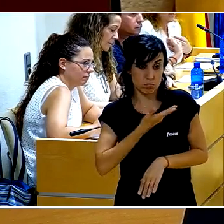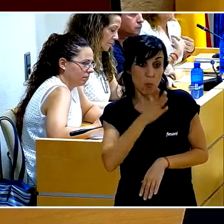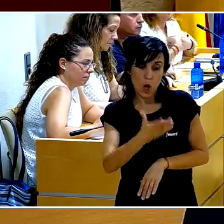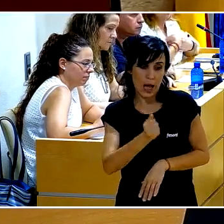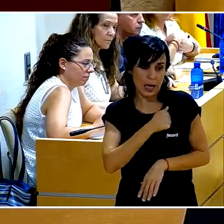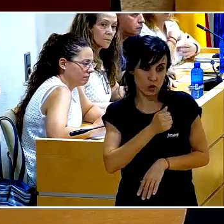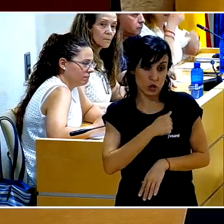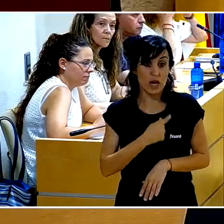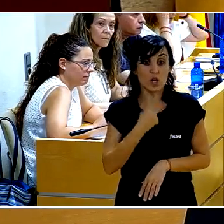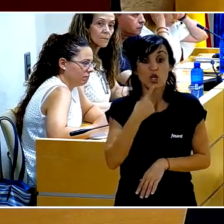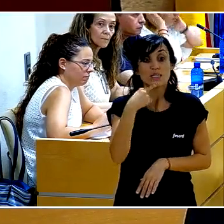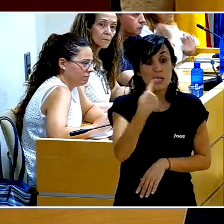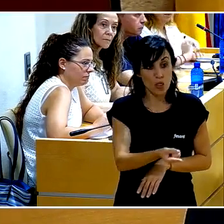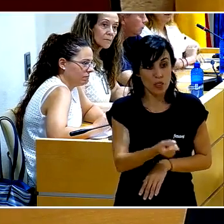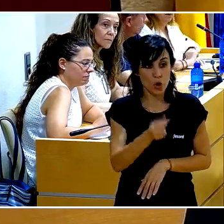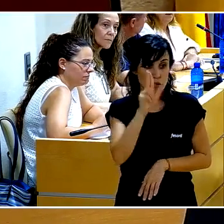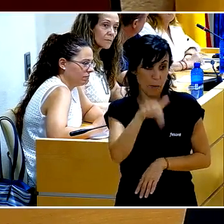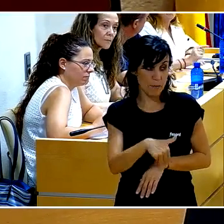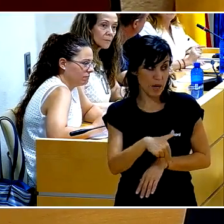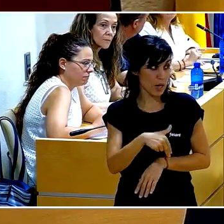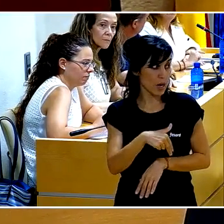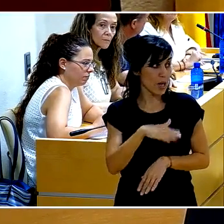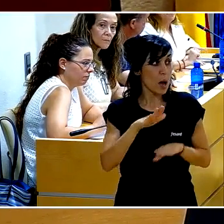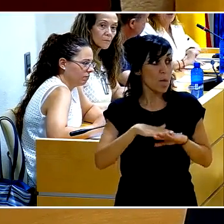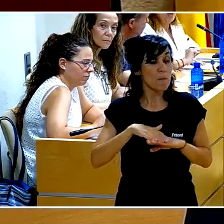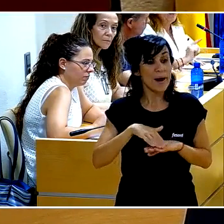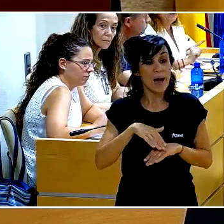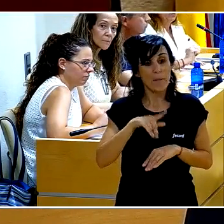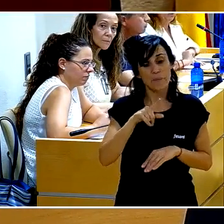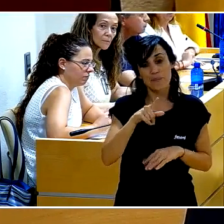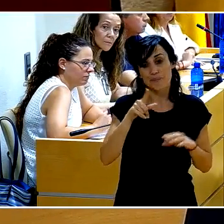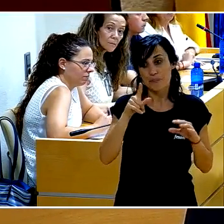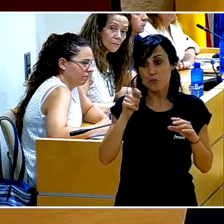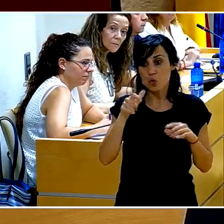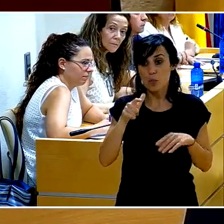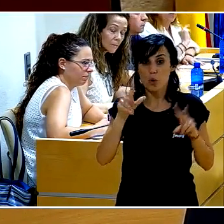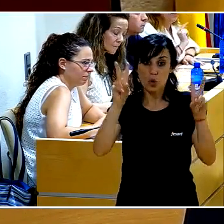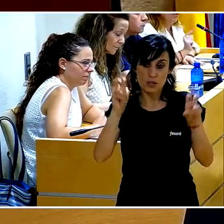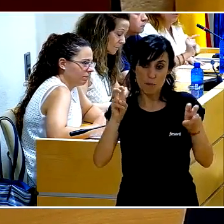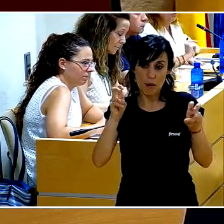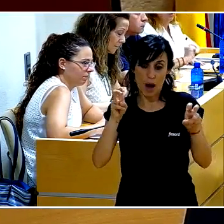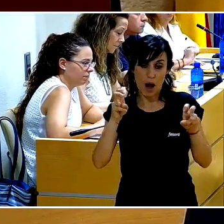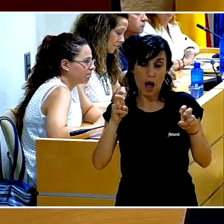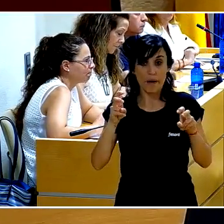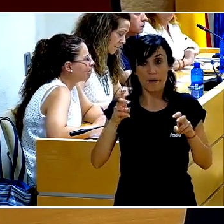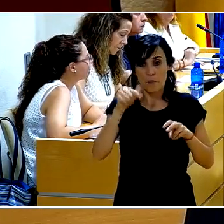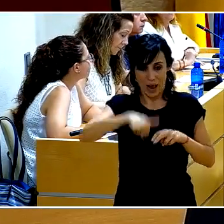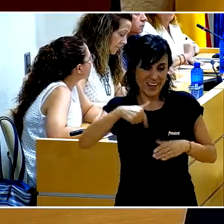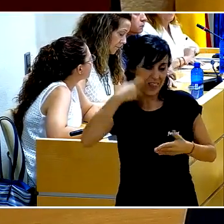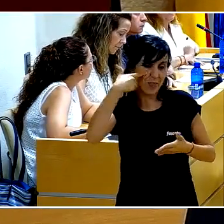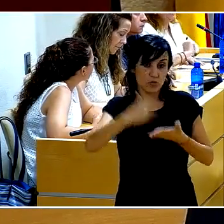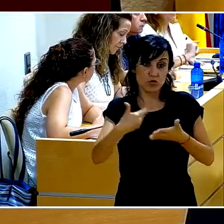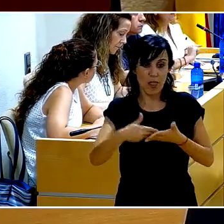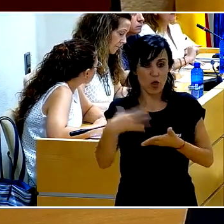Y se lo digo también para que no tome a la parte por el todo, porque ha quedado demostrado aquí que